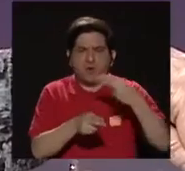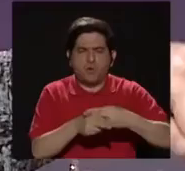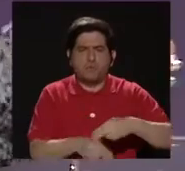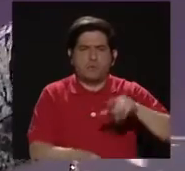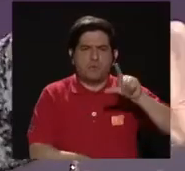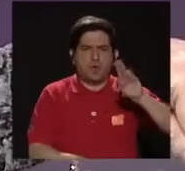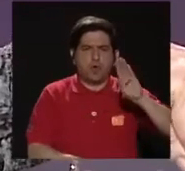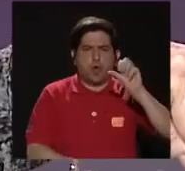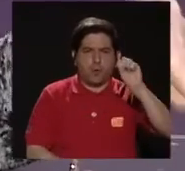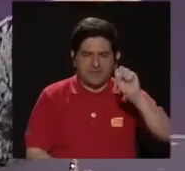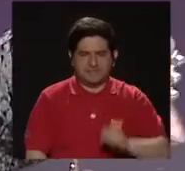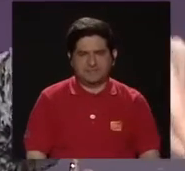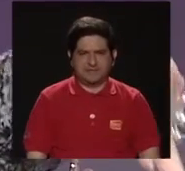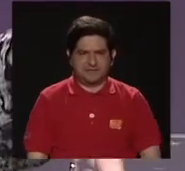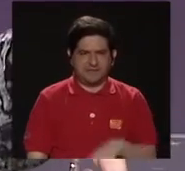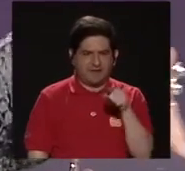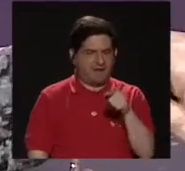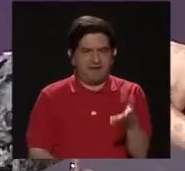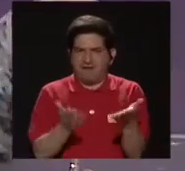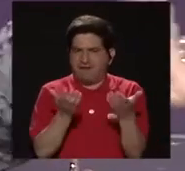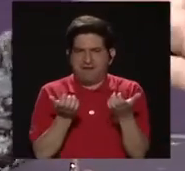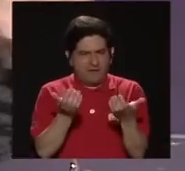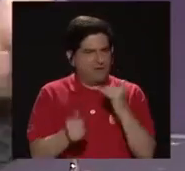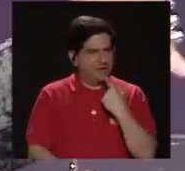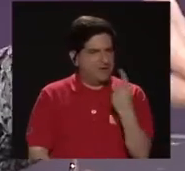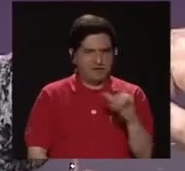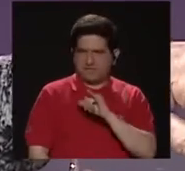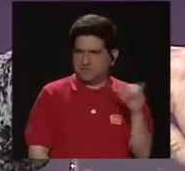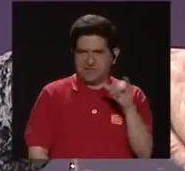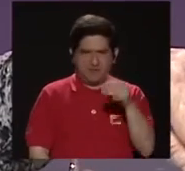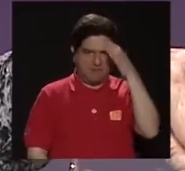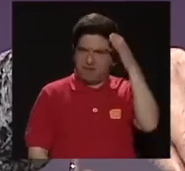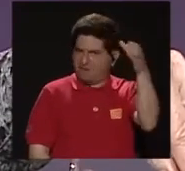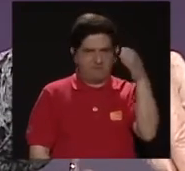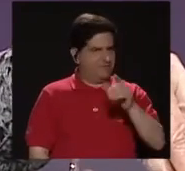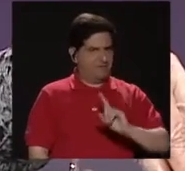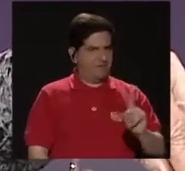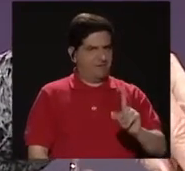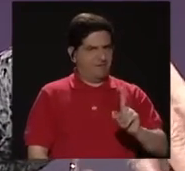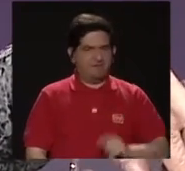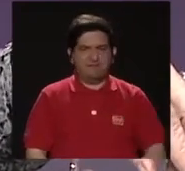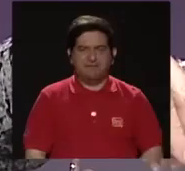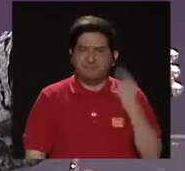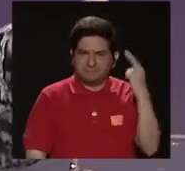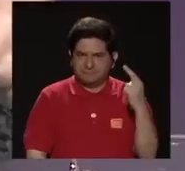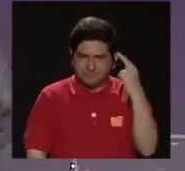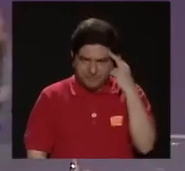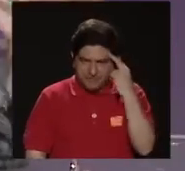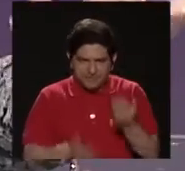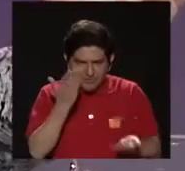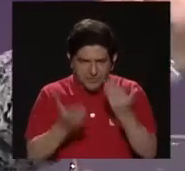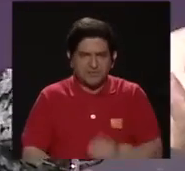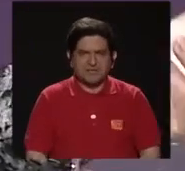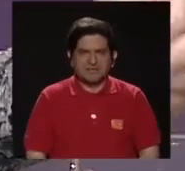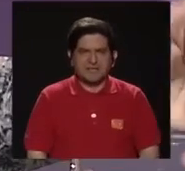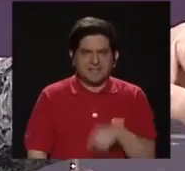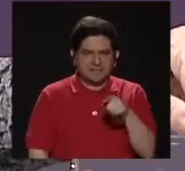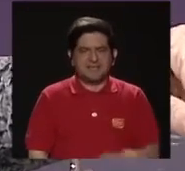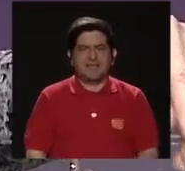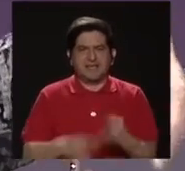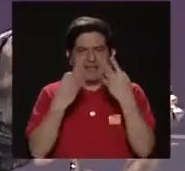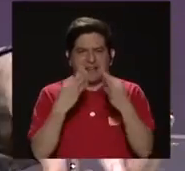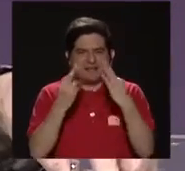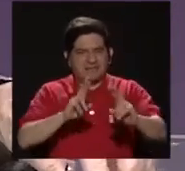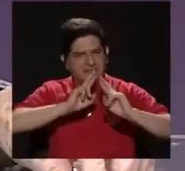Lobas, obviamente ella no quería decir lo mismo que dice nuestra cultura, por lo tanto era más bien una réplica a nuestra